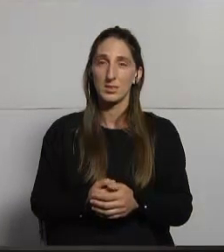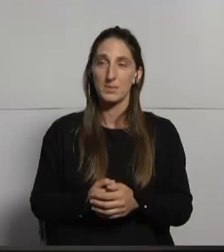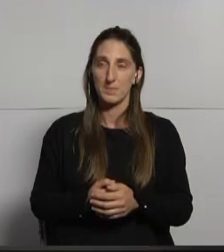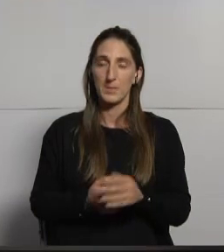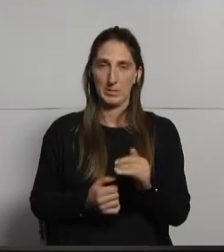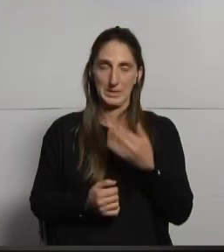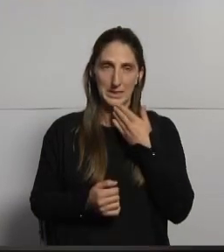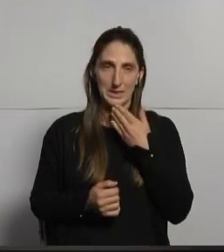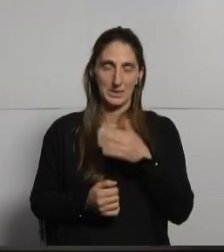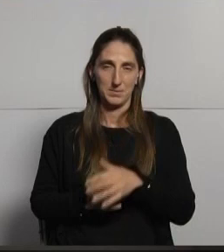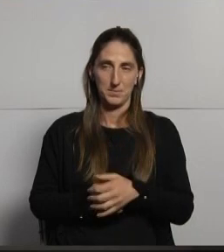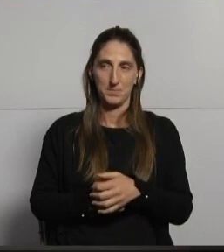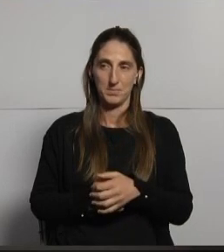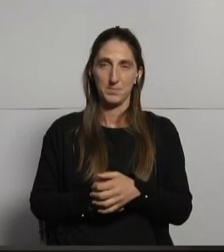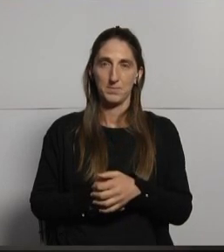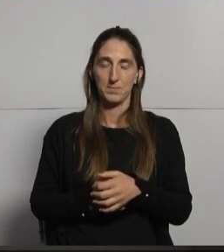Gracias.